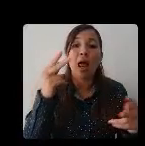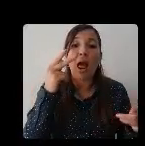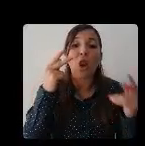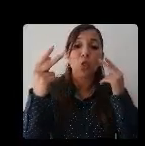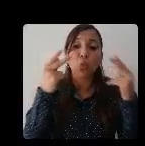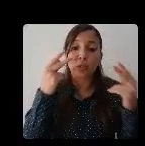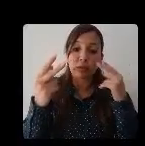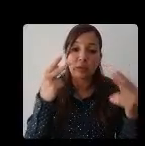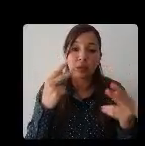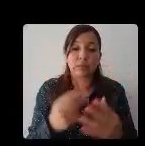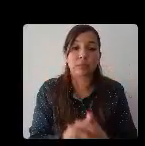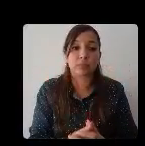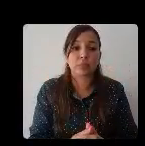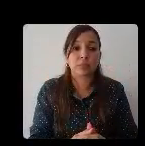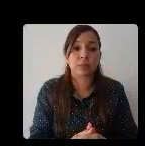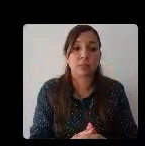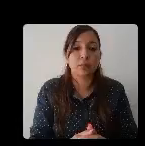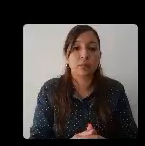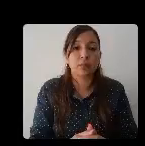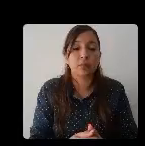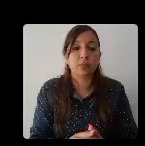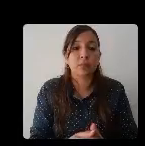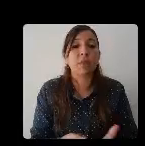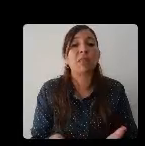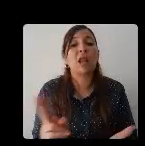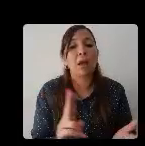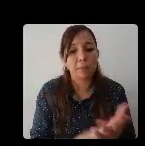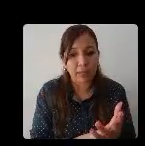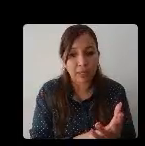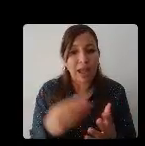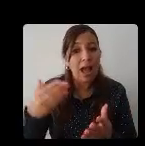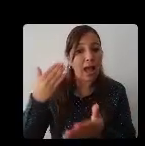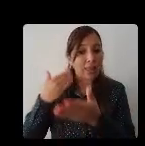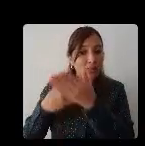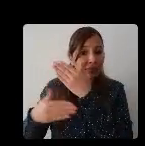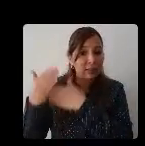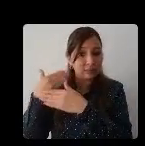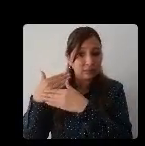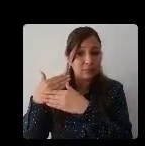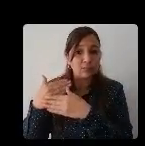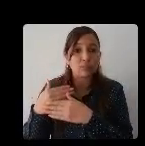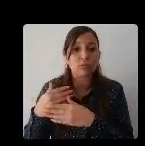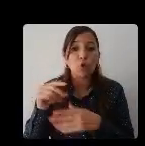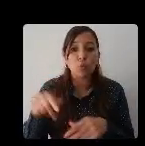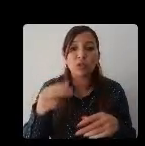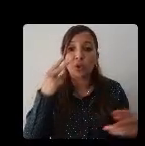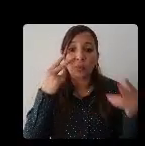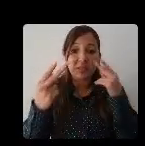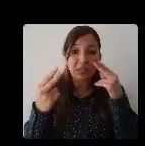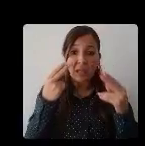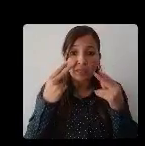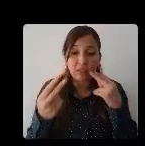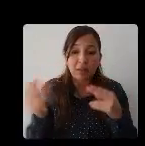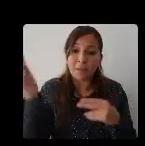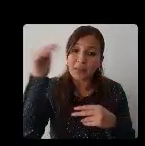que anteriormente nuestros visitantes venían y nosotros intercambiábamos, ¿no? Nosotros les poníamos